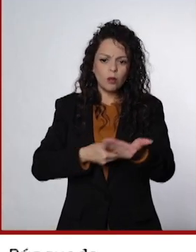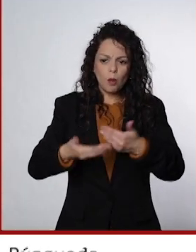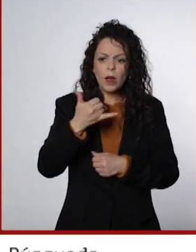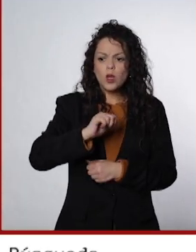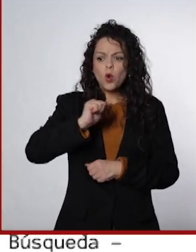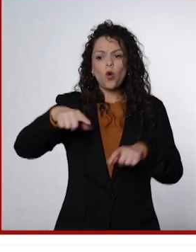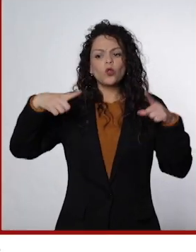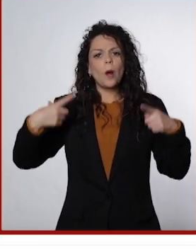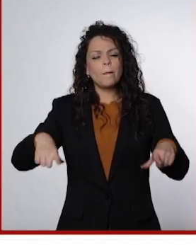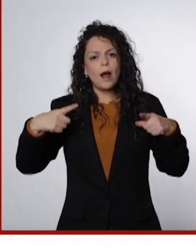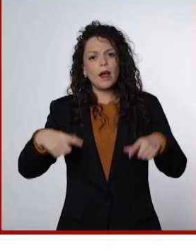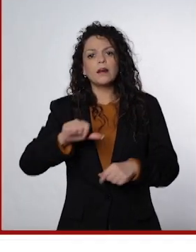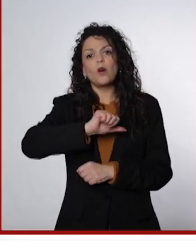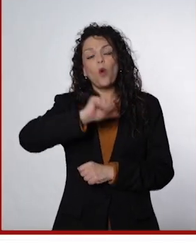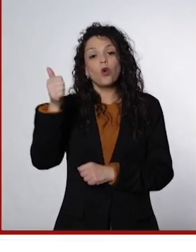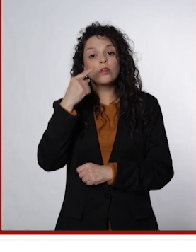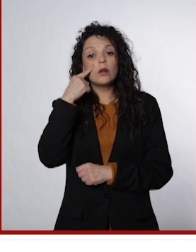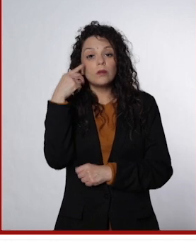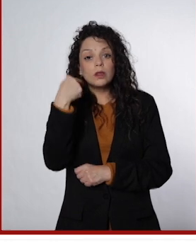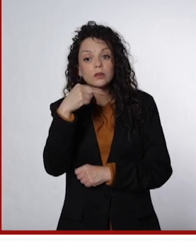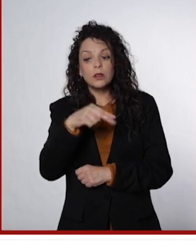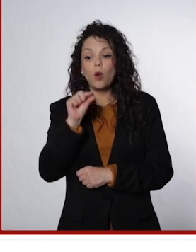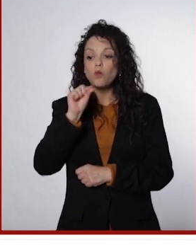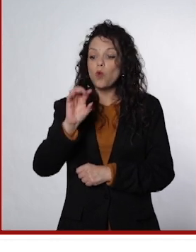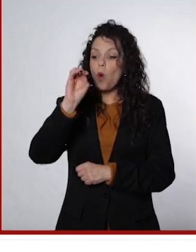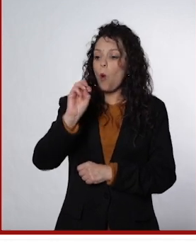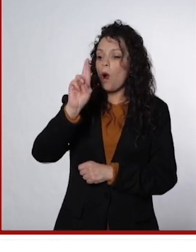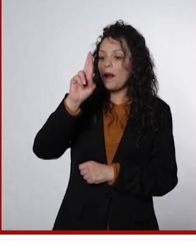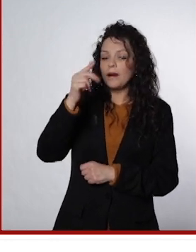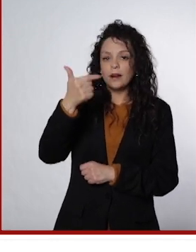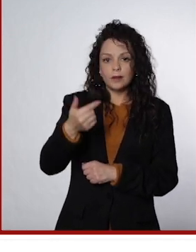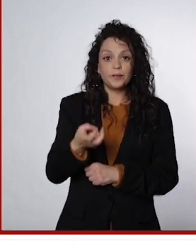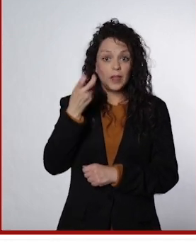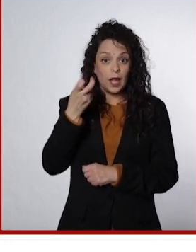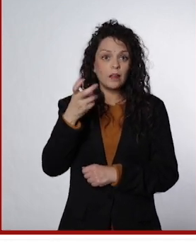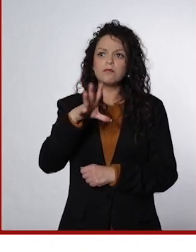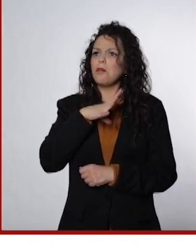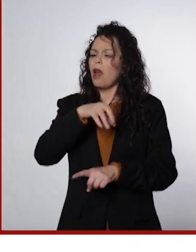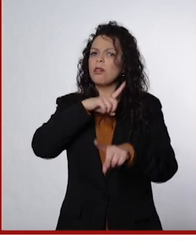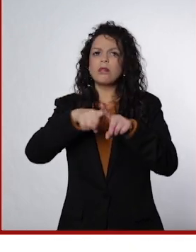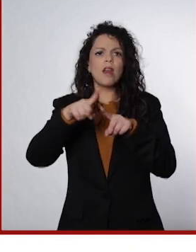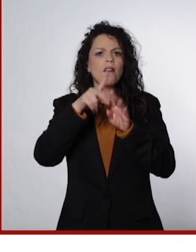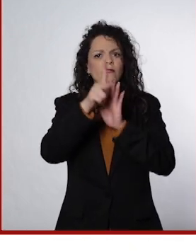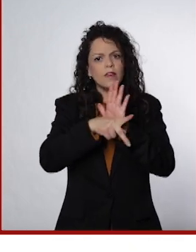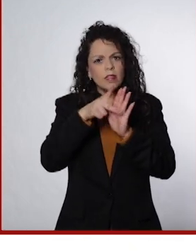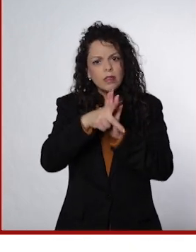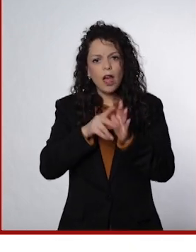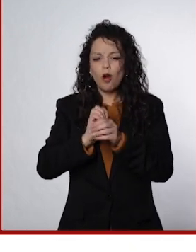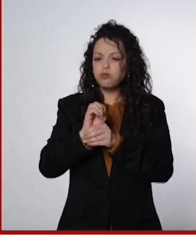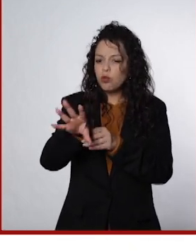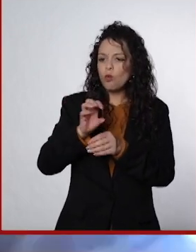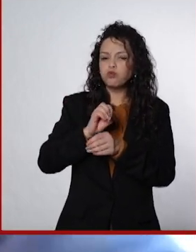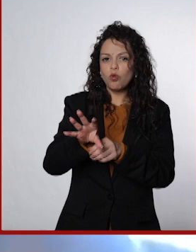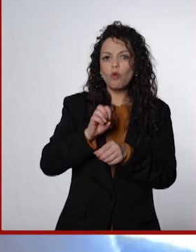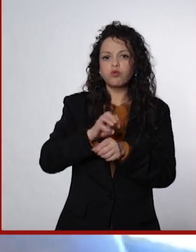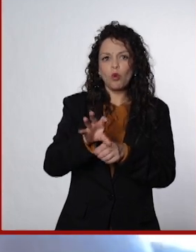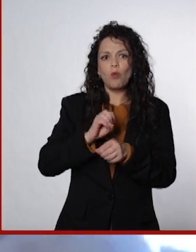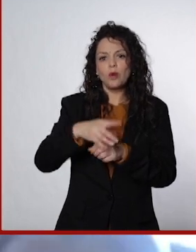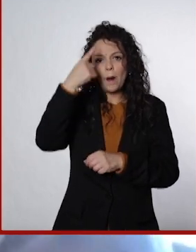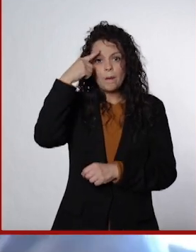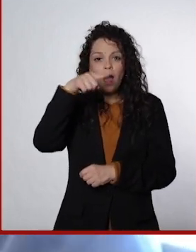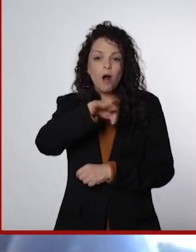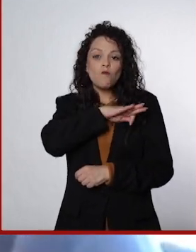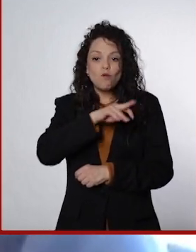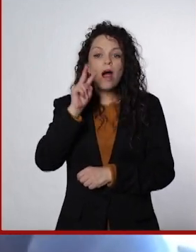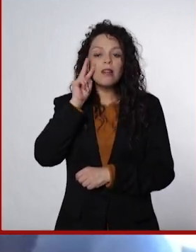llama otromirar.org. Y ahí con mucho gusto estamos subiendo videos, materiales, para que bibliografía para que la